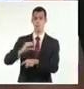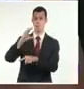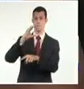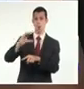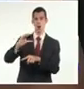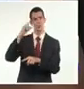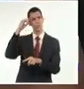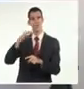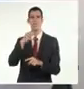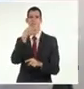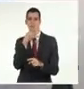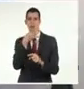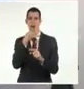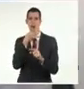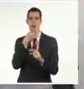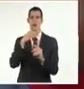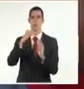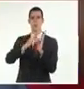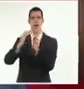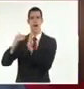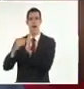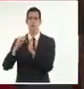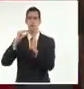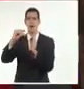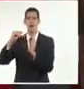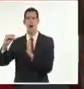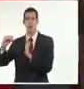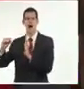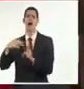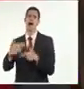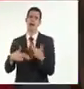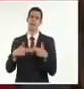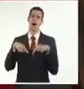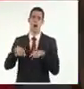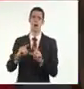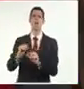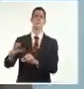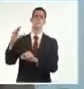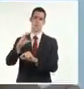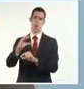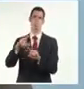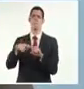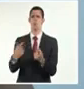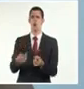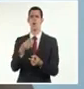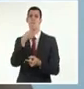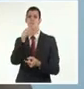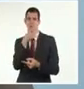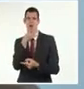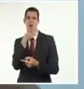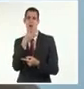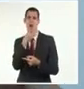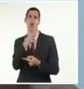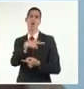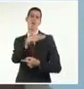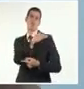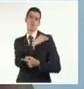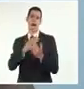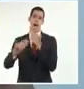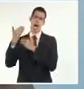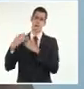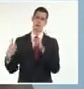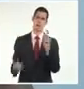reunión del Grupo de Trabajo Temporal Central de la Tarea Ordenamiento. ¿En qué consiste la medida? Primero,